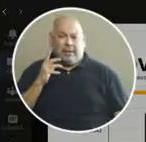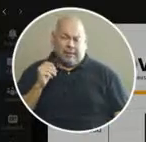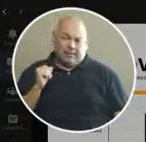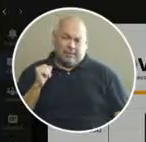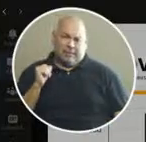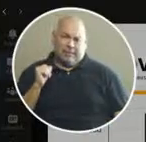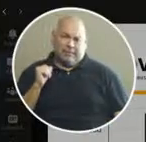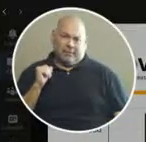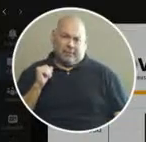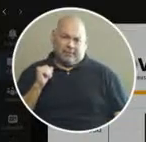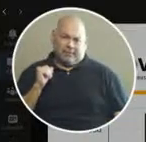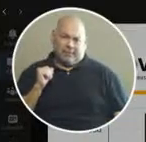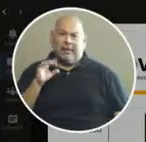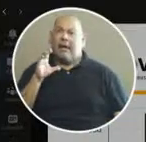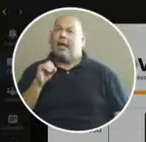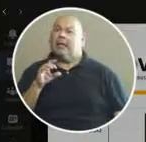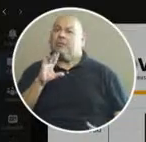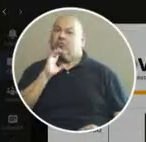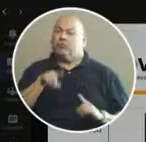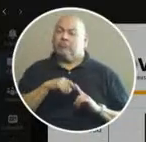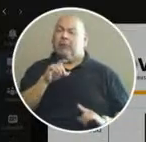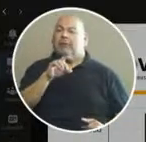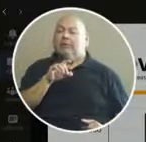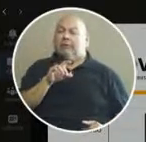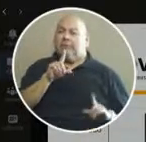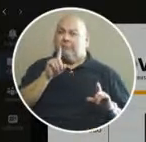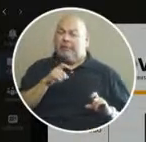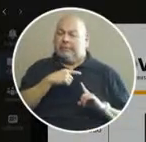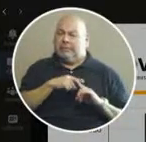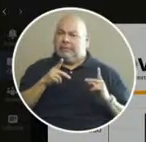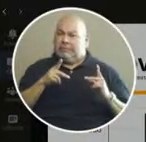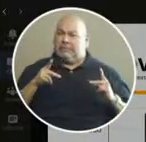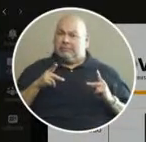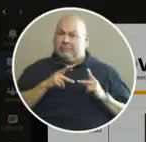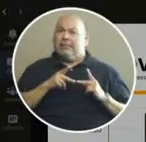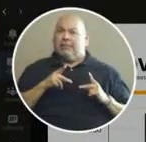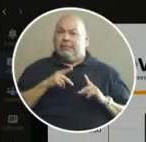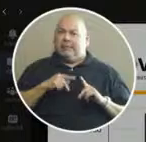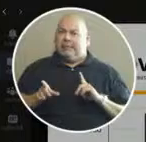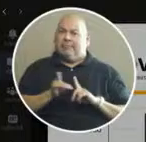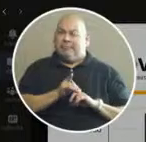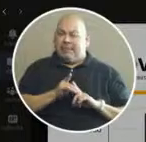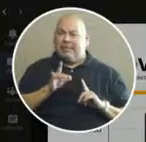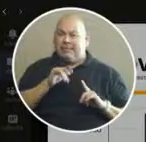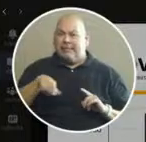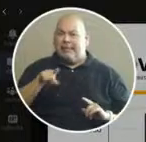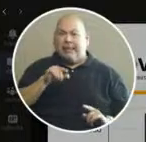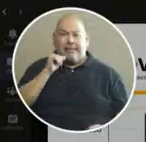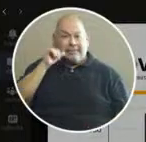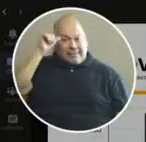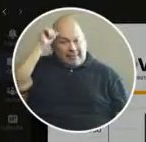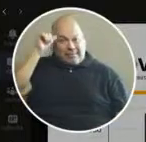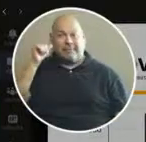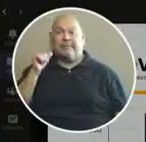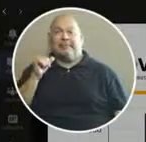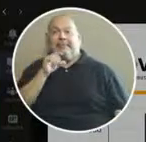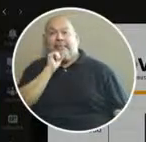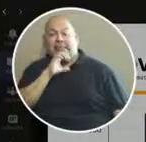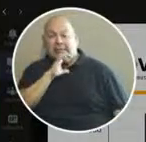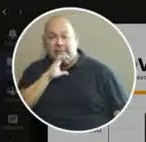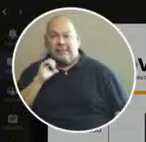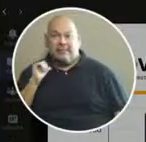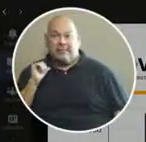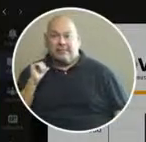Debido a los casos positivos que hemos encontrado en estos lugares, sobre todo en los que cuidan de adultos mayores, se